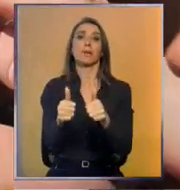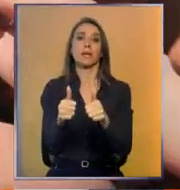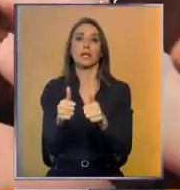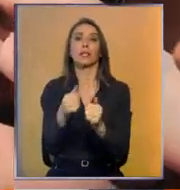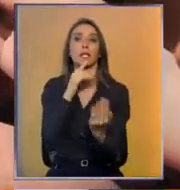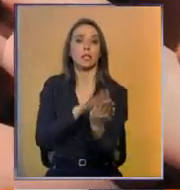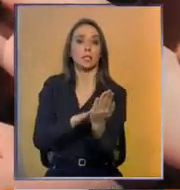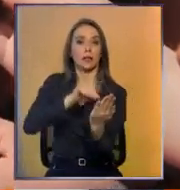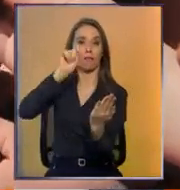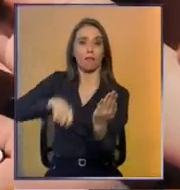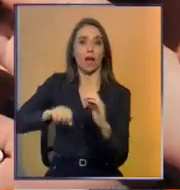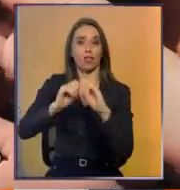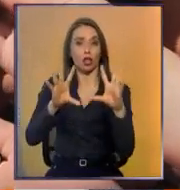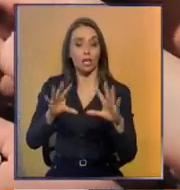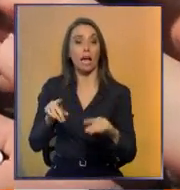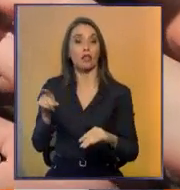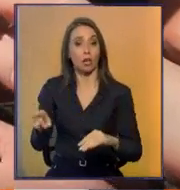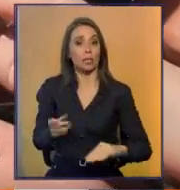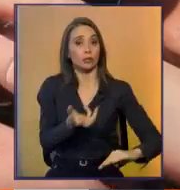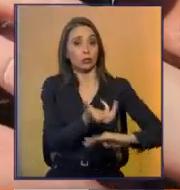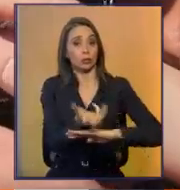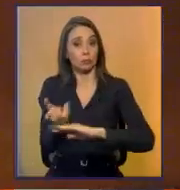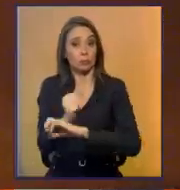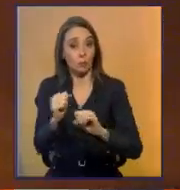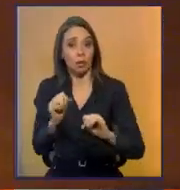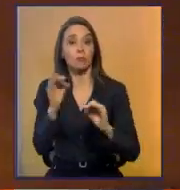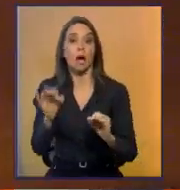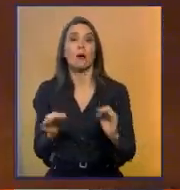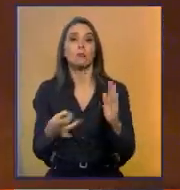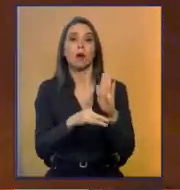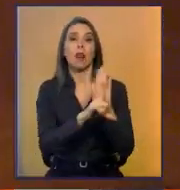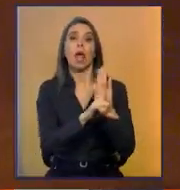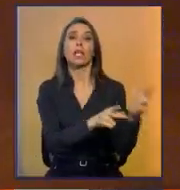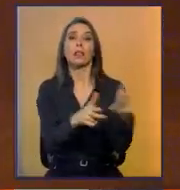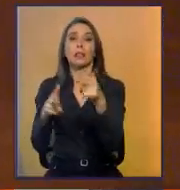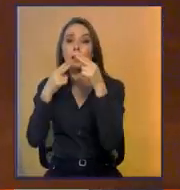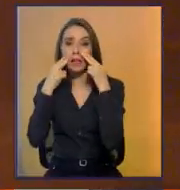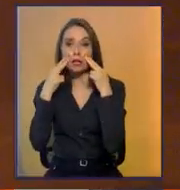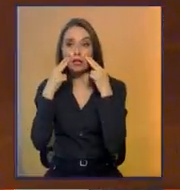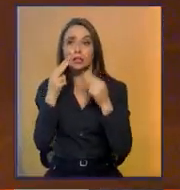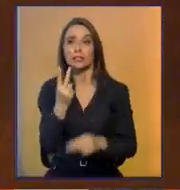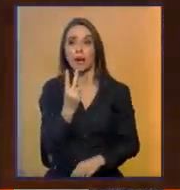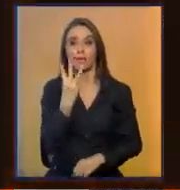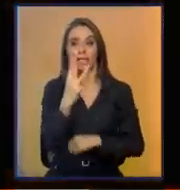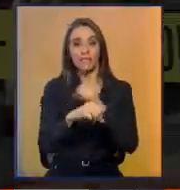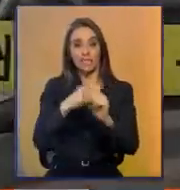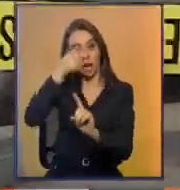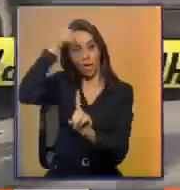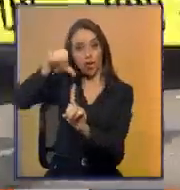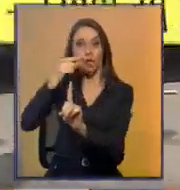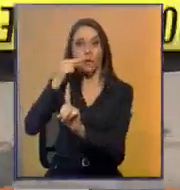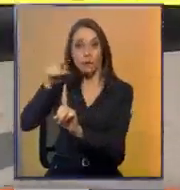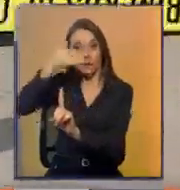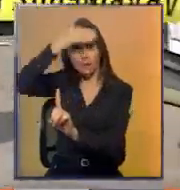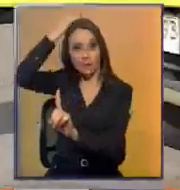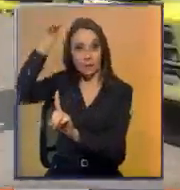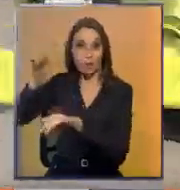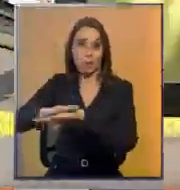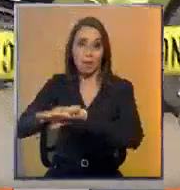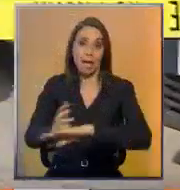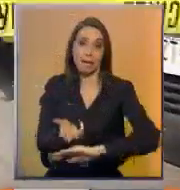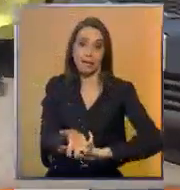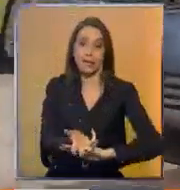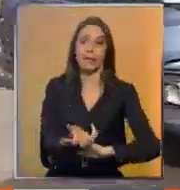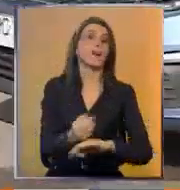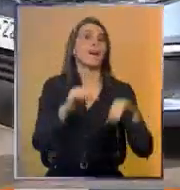es clara en señalar que estos hechos son constitutivos de delitos terroristas. Y el autor fue condenado a 23 años de cárcel. Pero ahora la